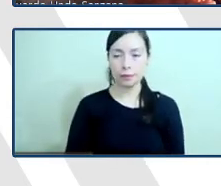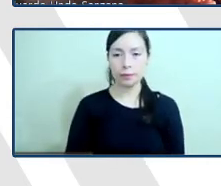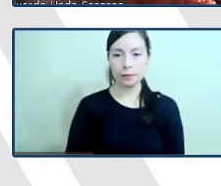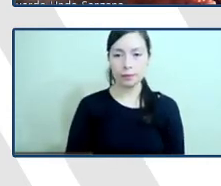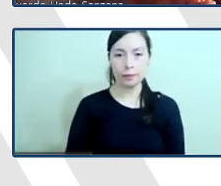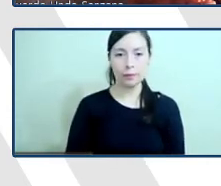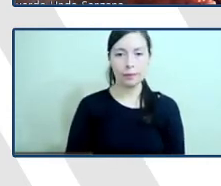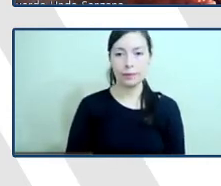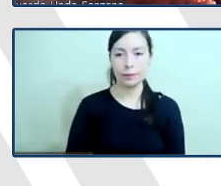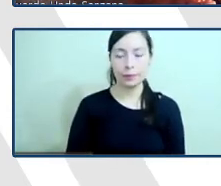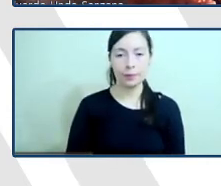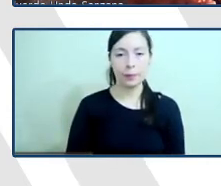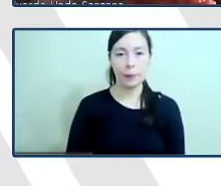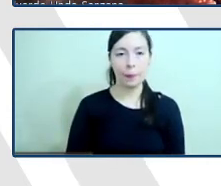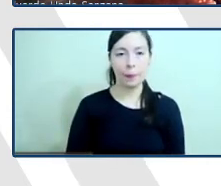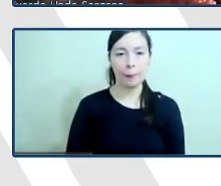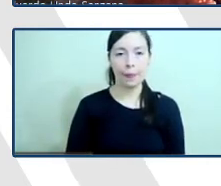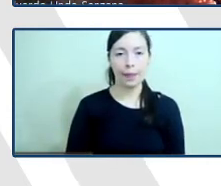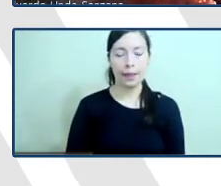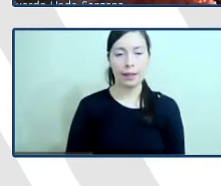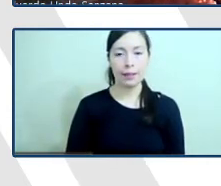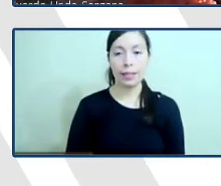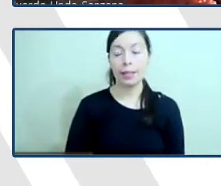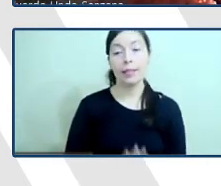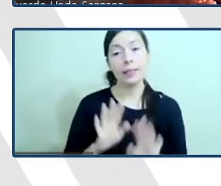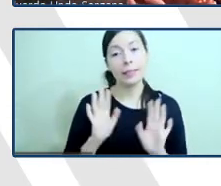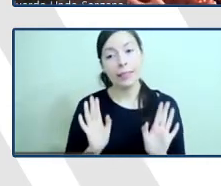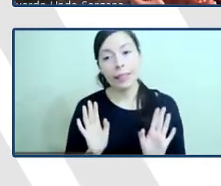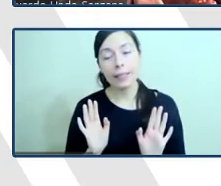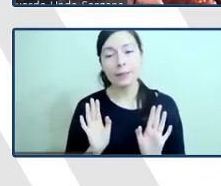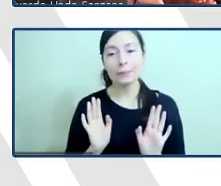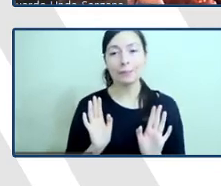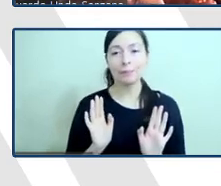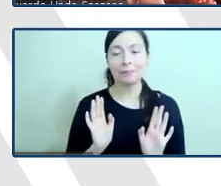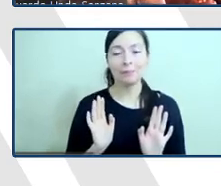para que fuera ese otro punto. Así